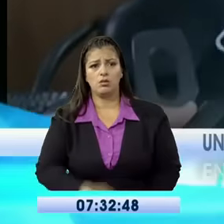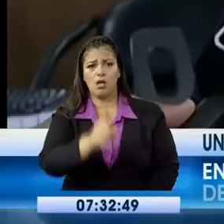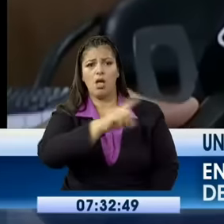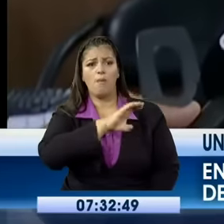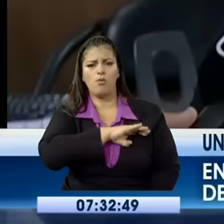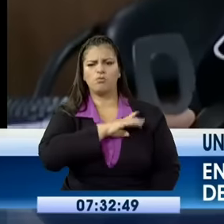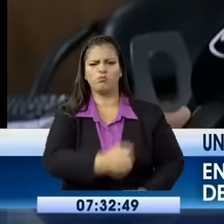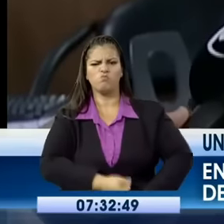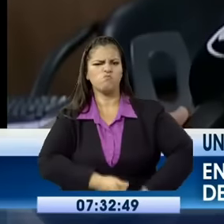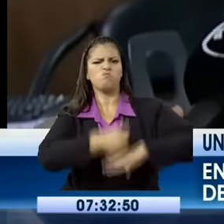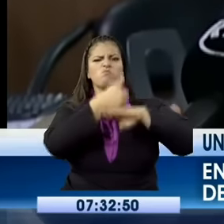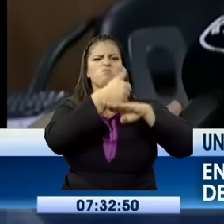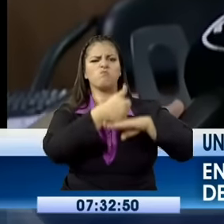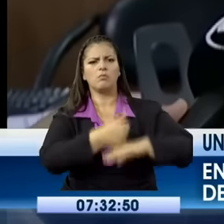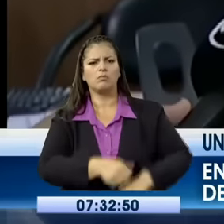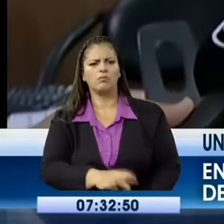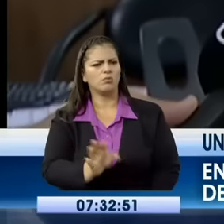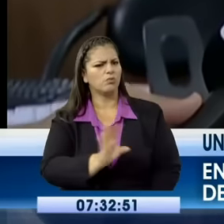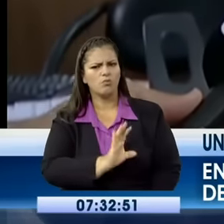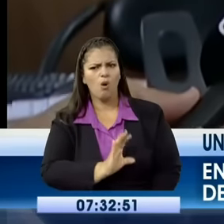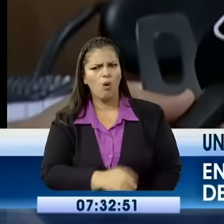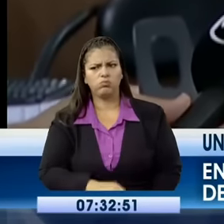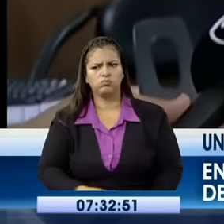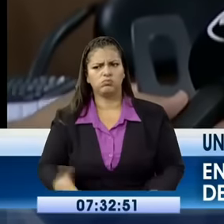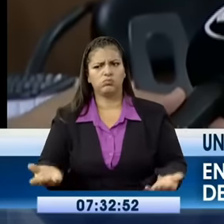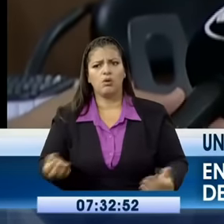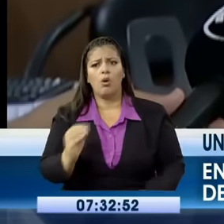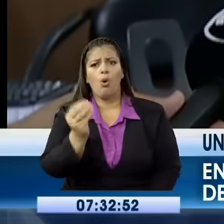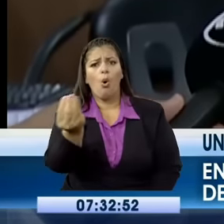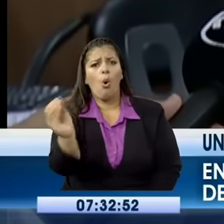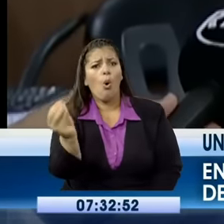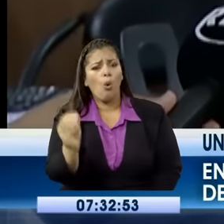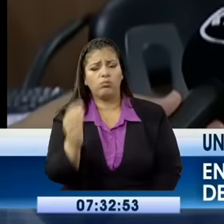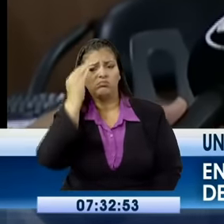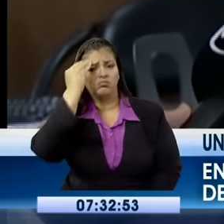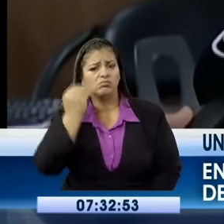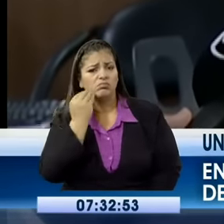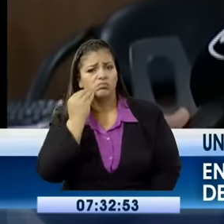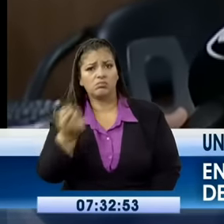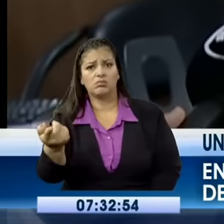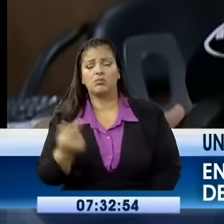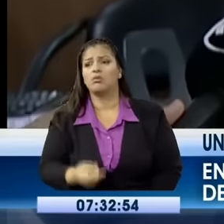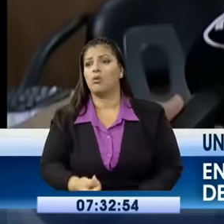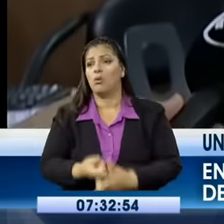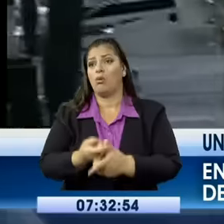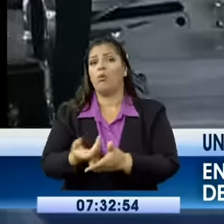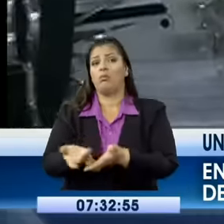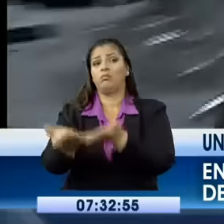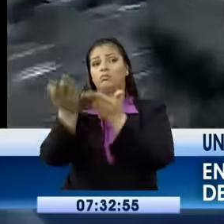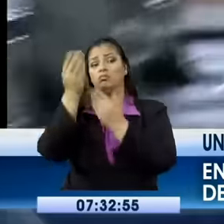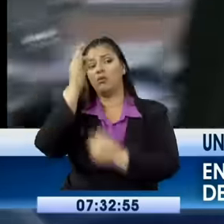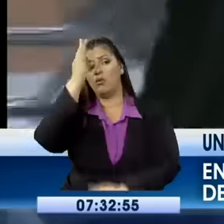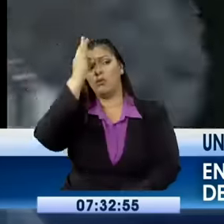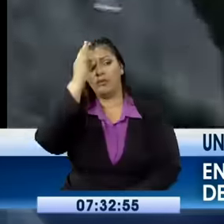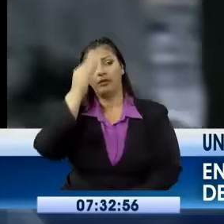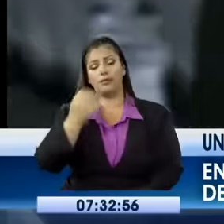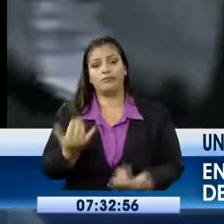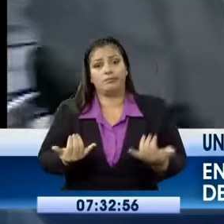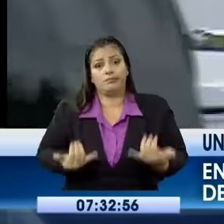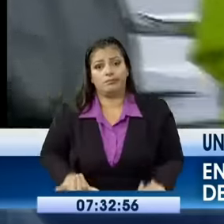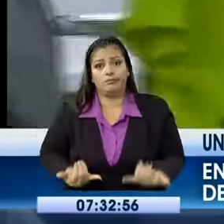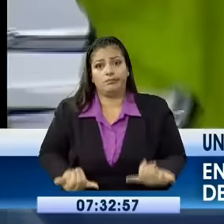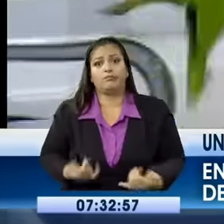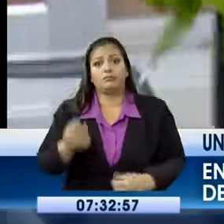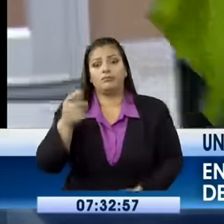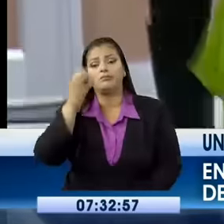uniforme que tengan no pueden hacer eso contra y menos tampoco con un menor de edad que está hospitalizado en estos momentos en las próximas